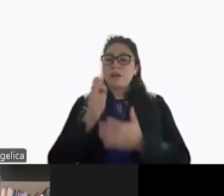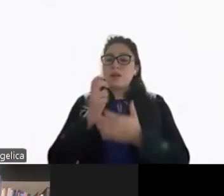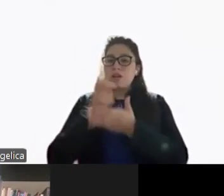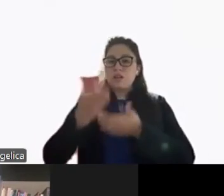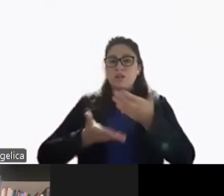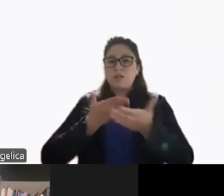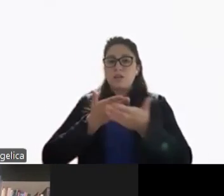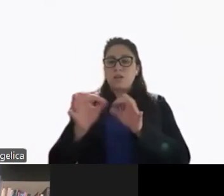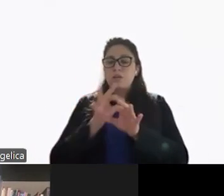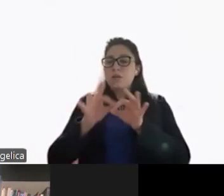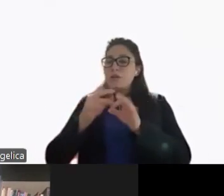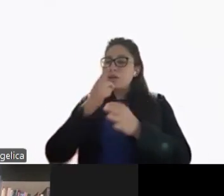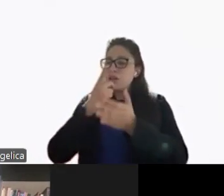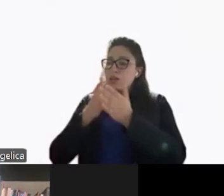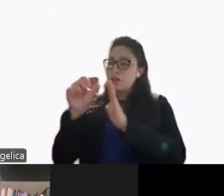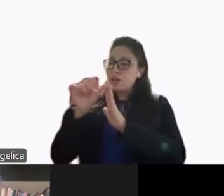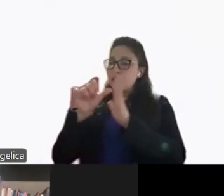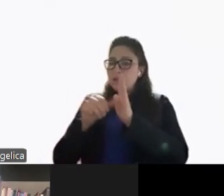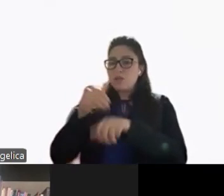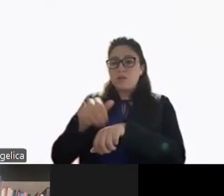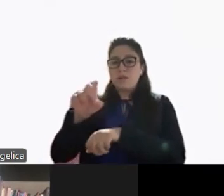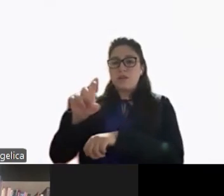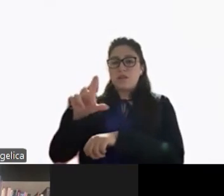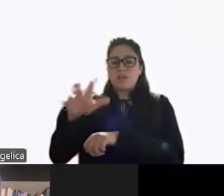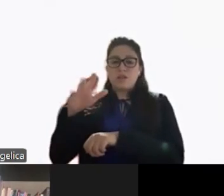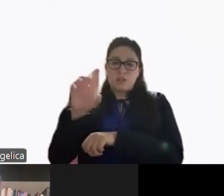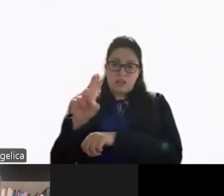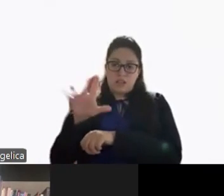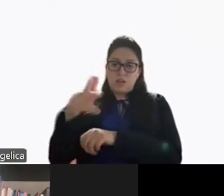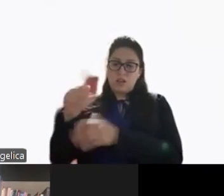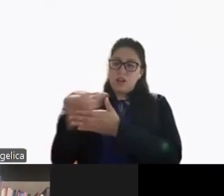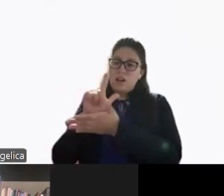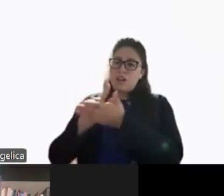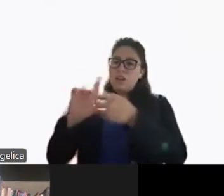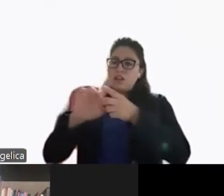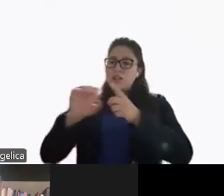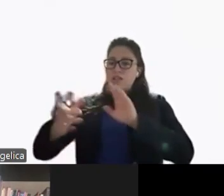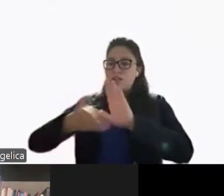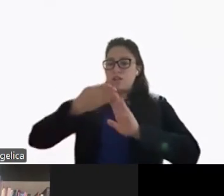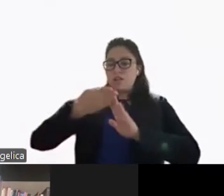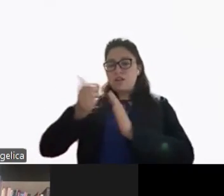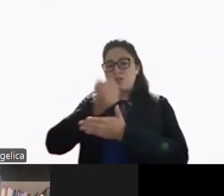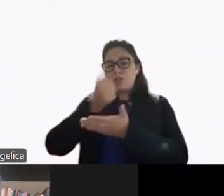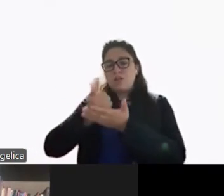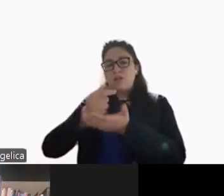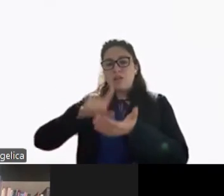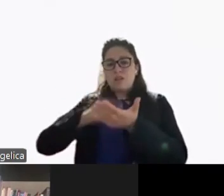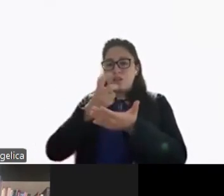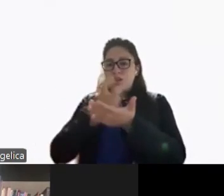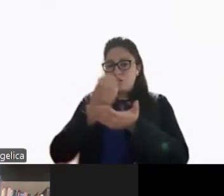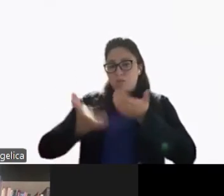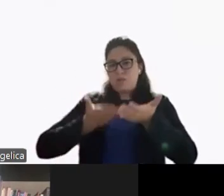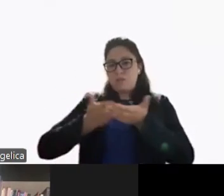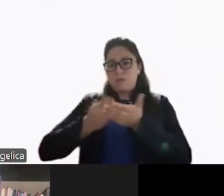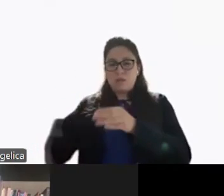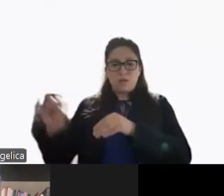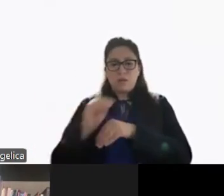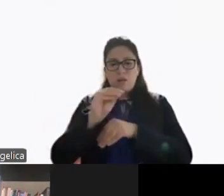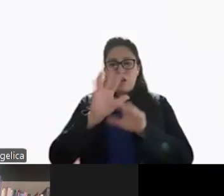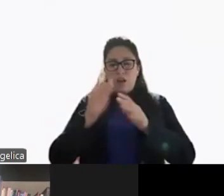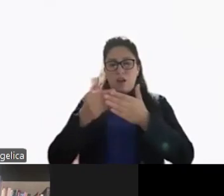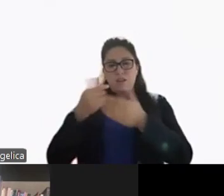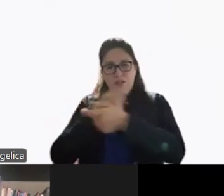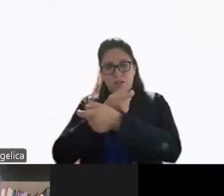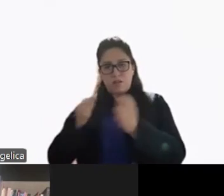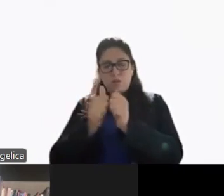requisitos establecidos por el artículo 35 de la Ley de Desarrollo Urbano, precisión que quedó desarrollada en el cuerpo del proyecto de dictamen puesto a su consideración,